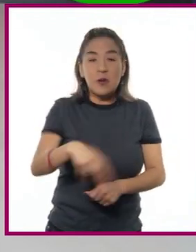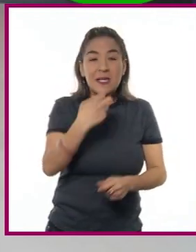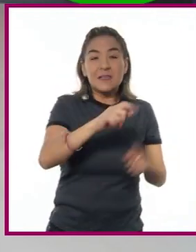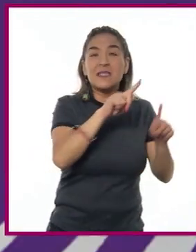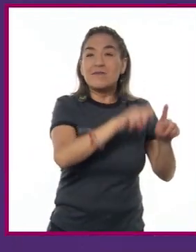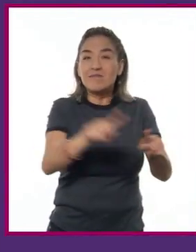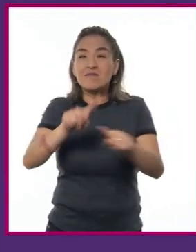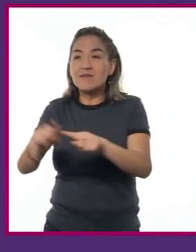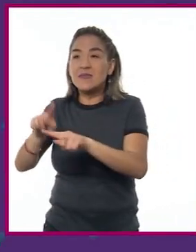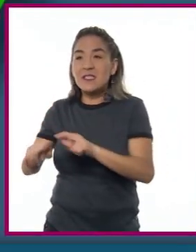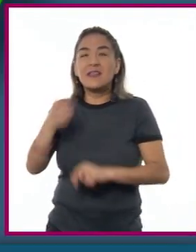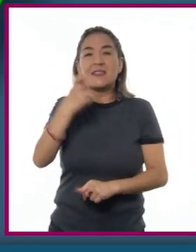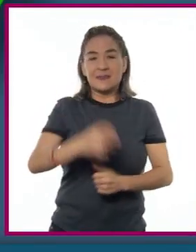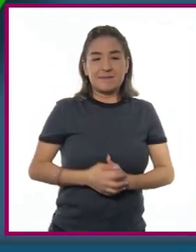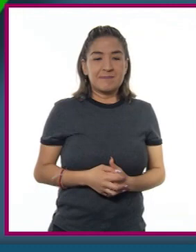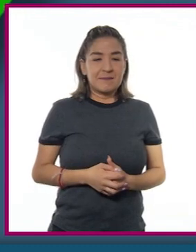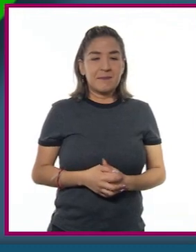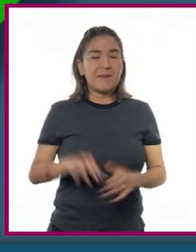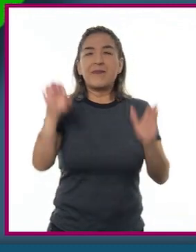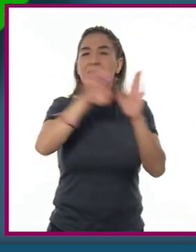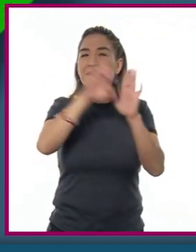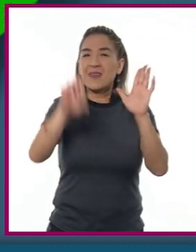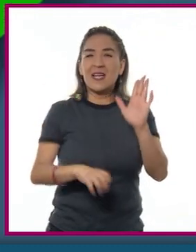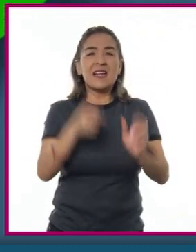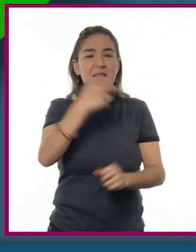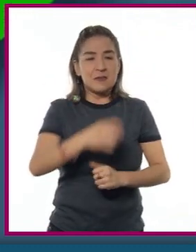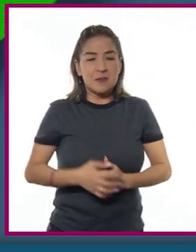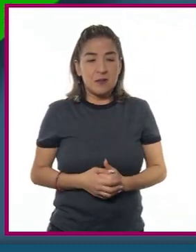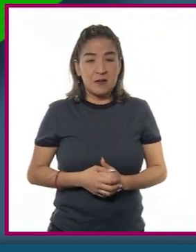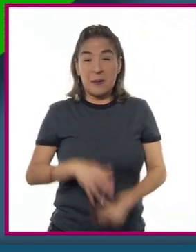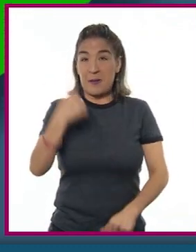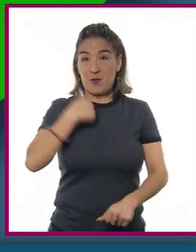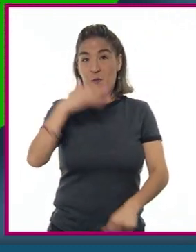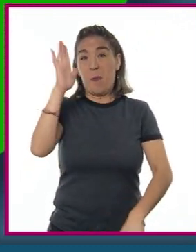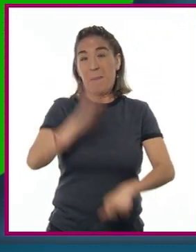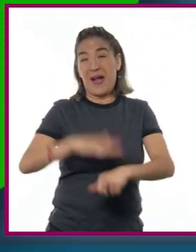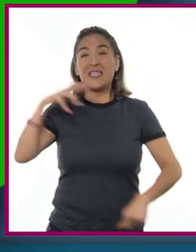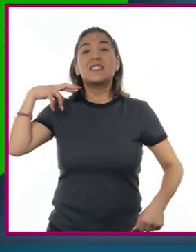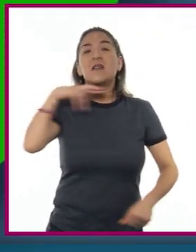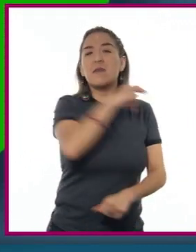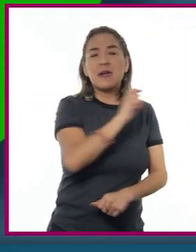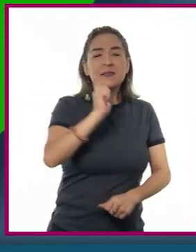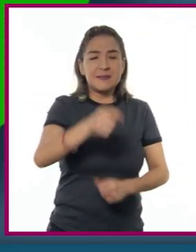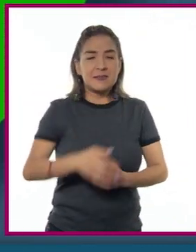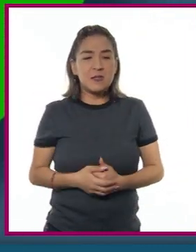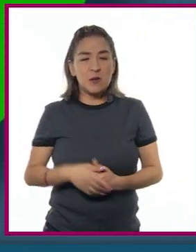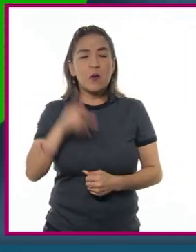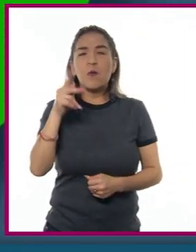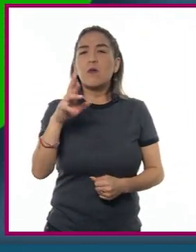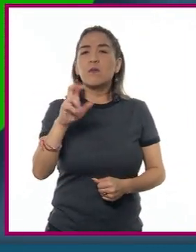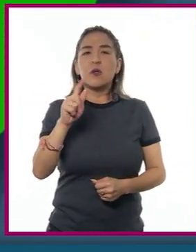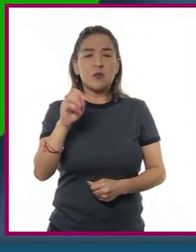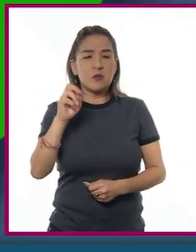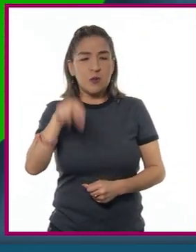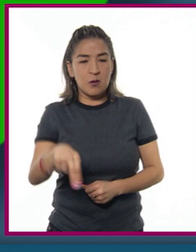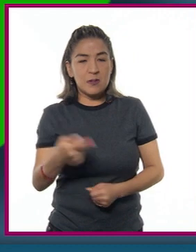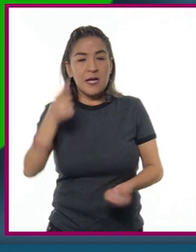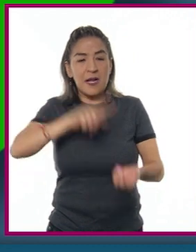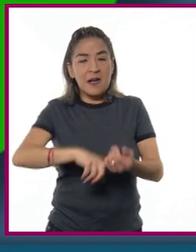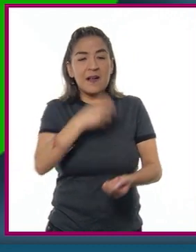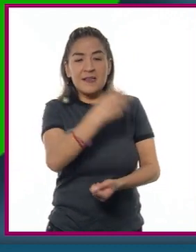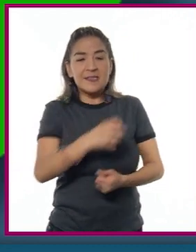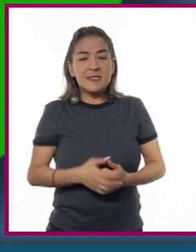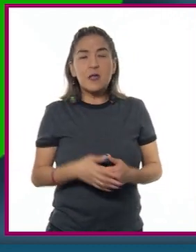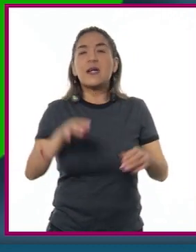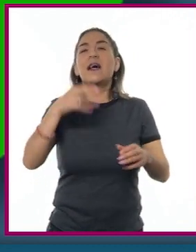tiene. Por ejemplo, yo, el más ágil, tengo composición de un protón cuando soy